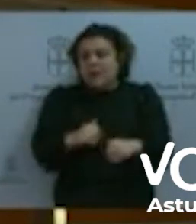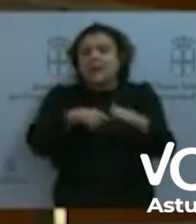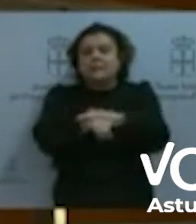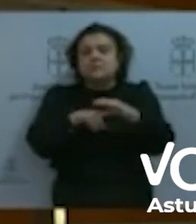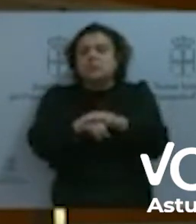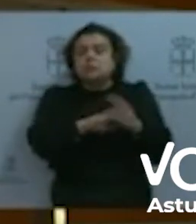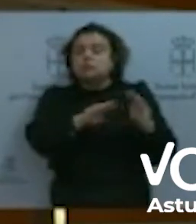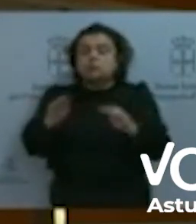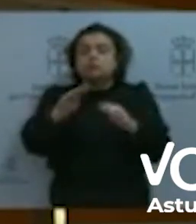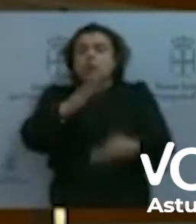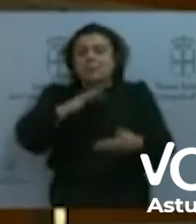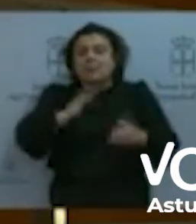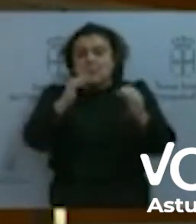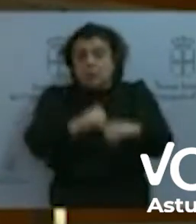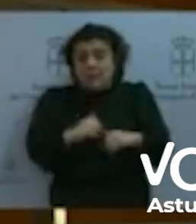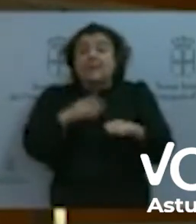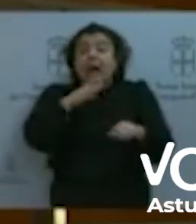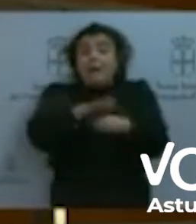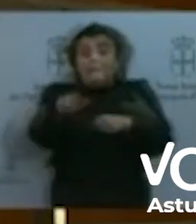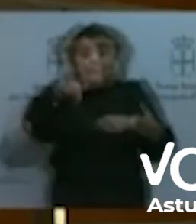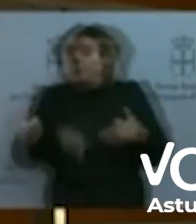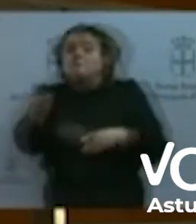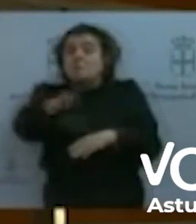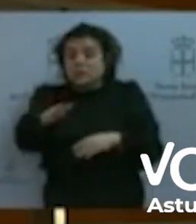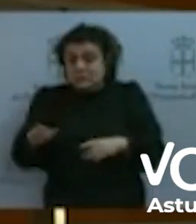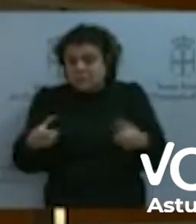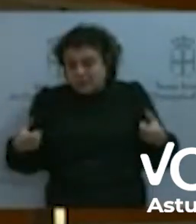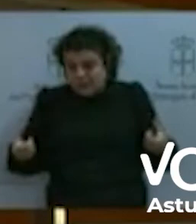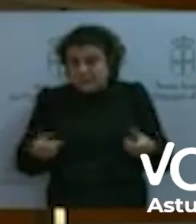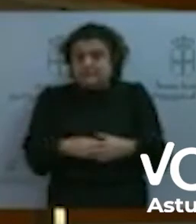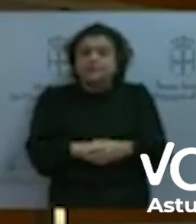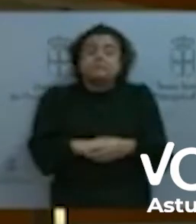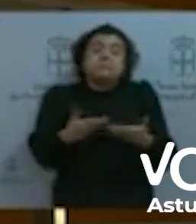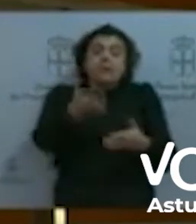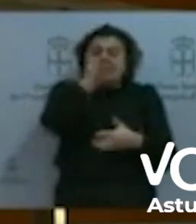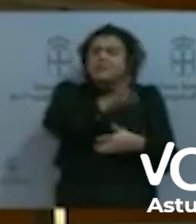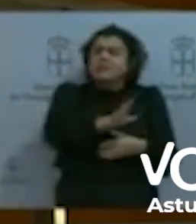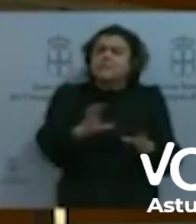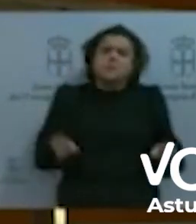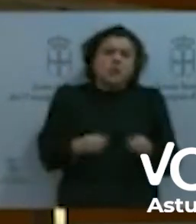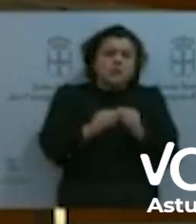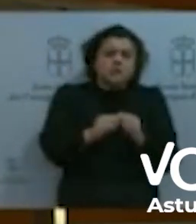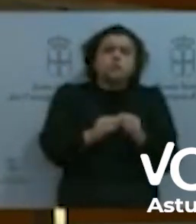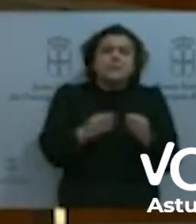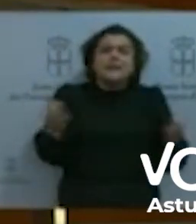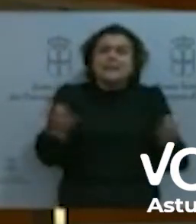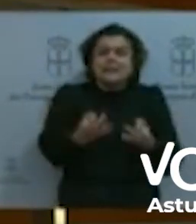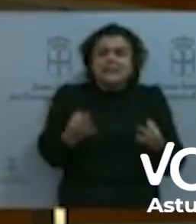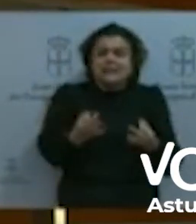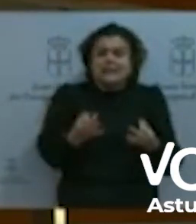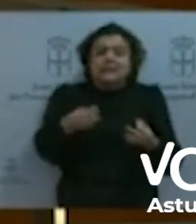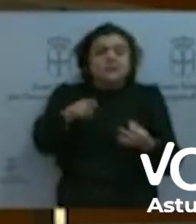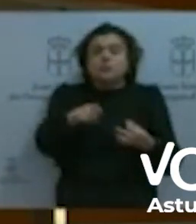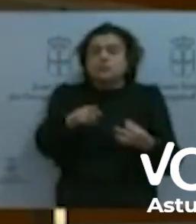en mayor número de enfermos y de fallecidos. Aquí denunciamos ante ustedes que no han puesto los medios para facilitar a